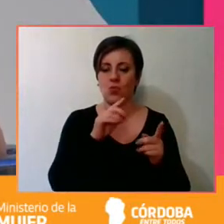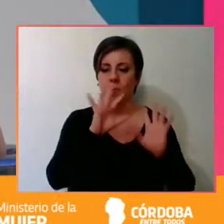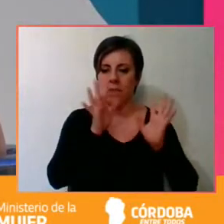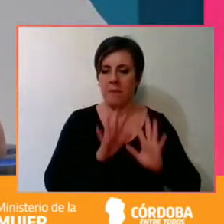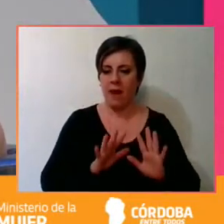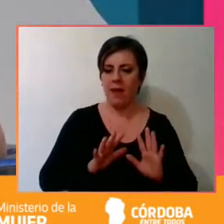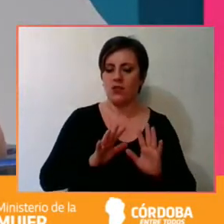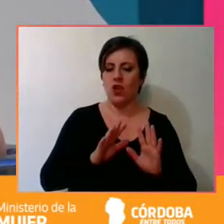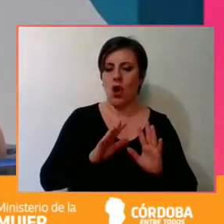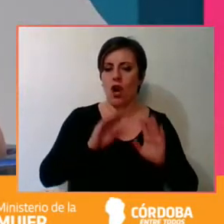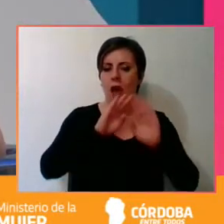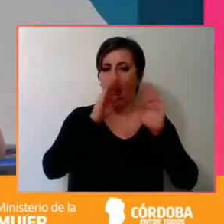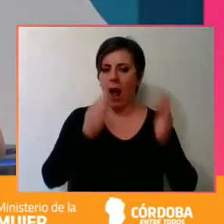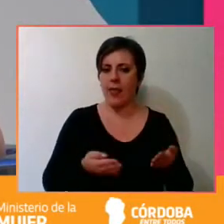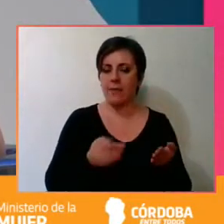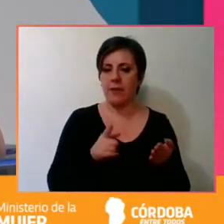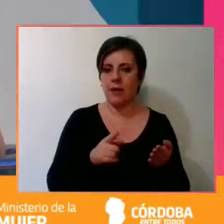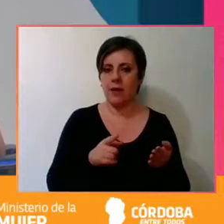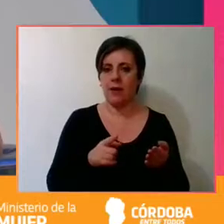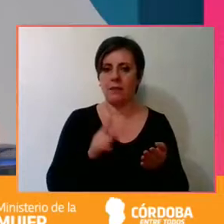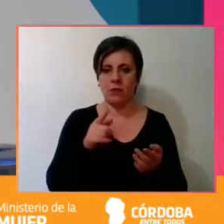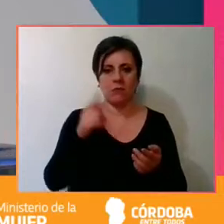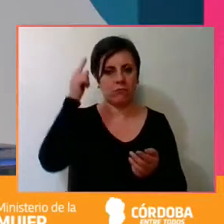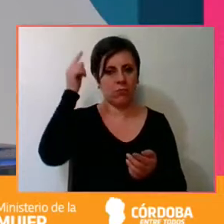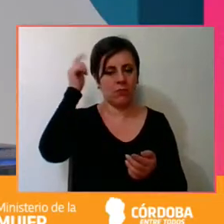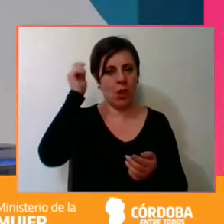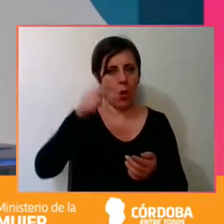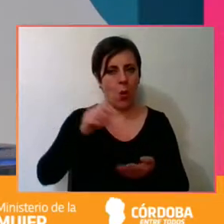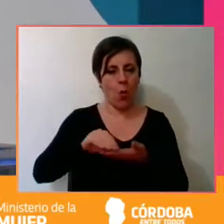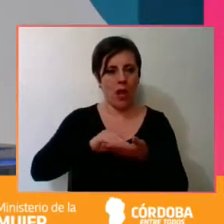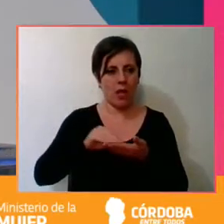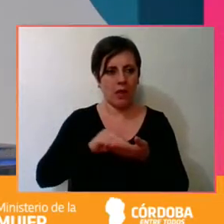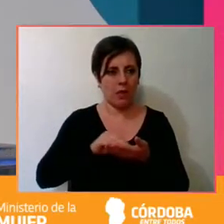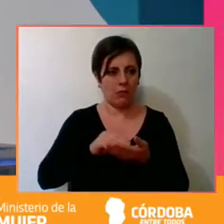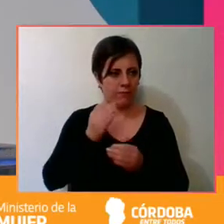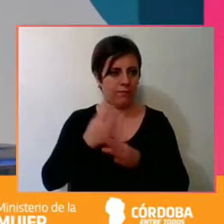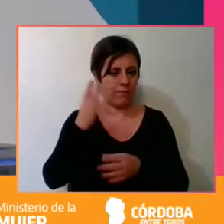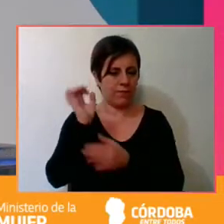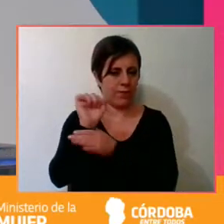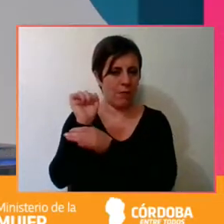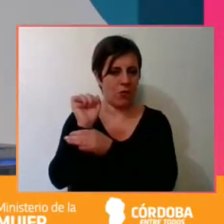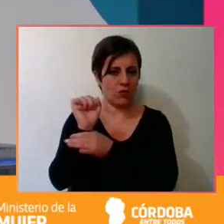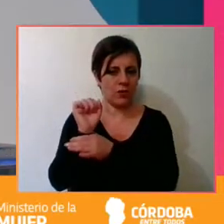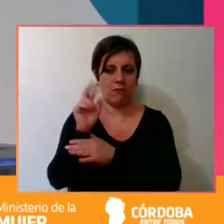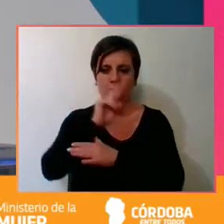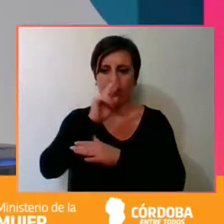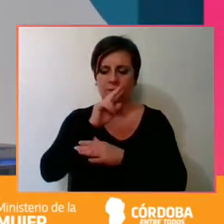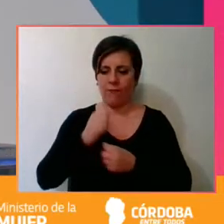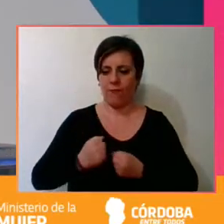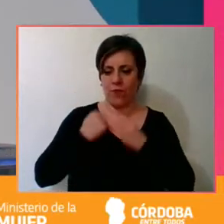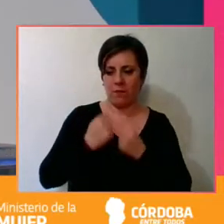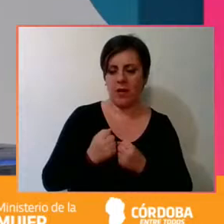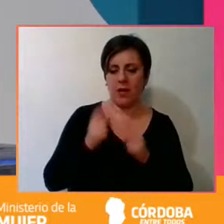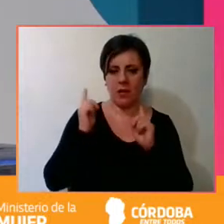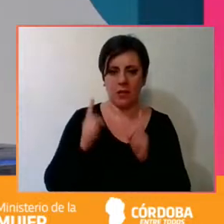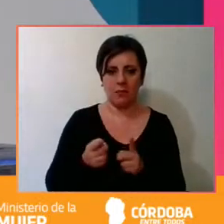académica es una jurista destacada, es una feminista que se ha dedicado también a